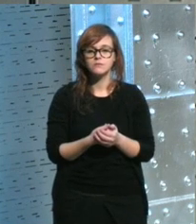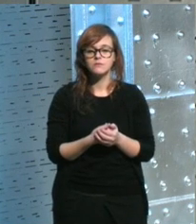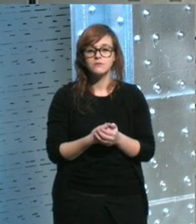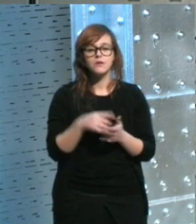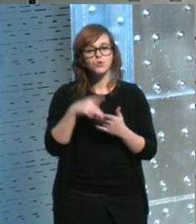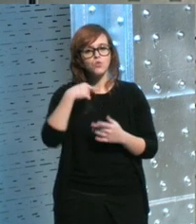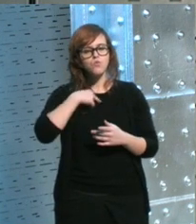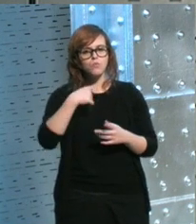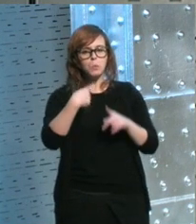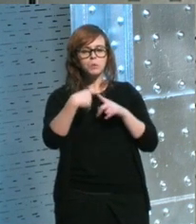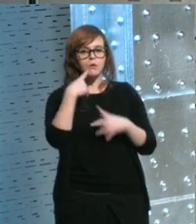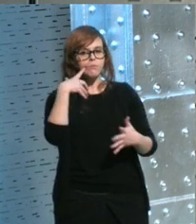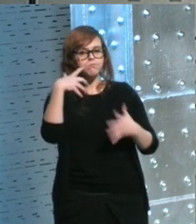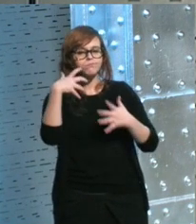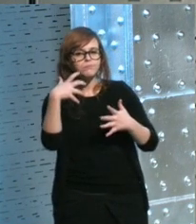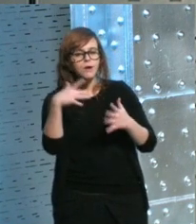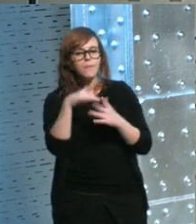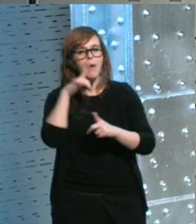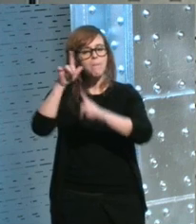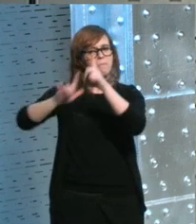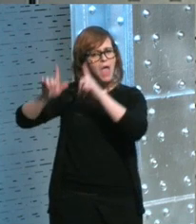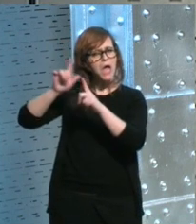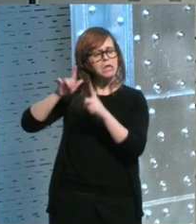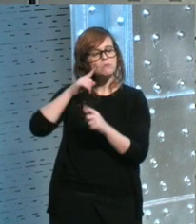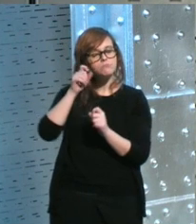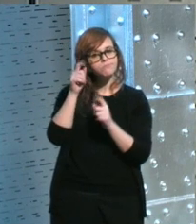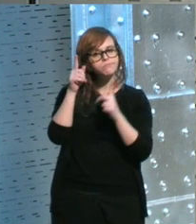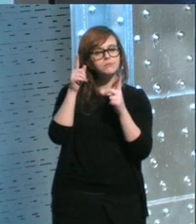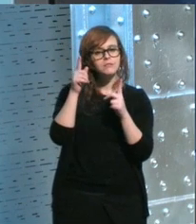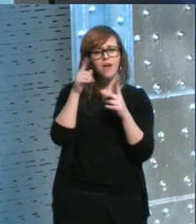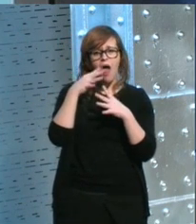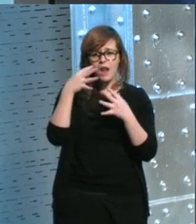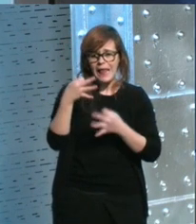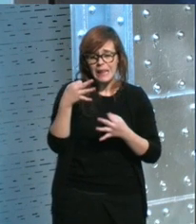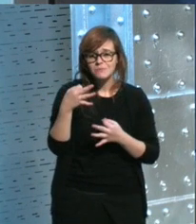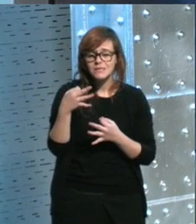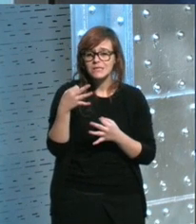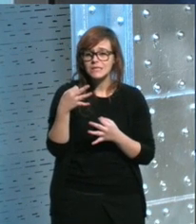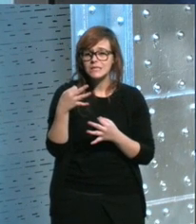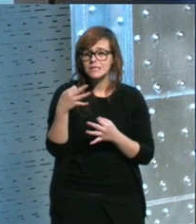me llamó mucho la atención en mi viaje es que no usamos bien,